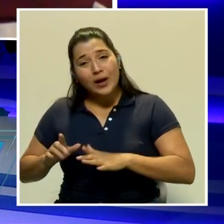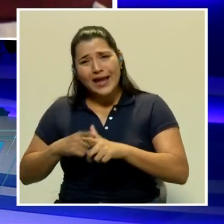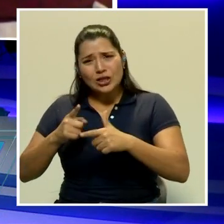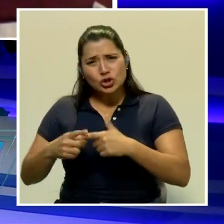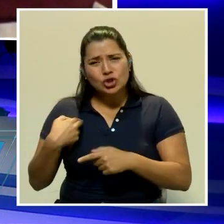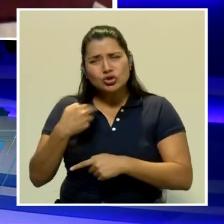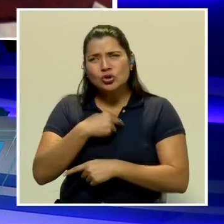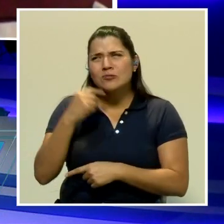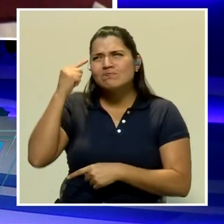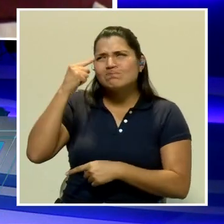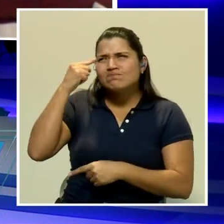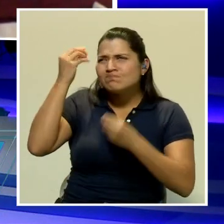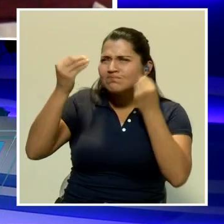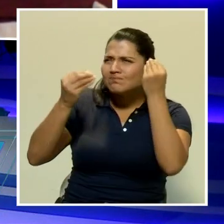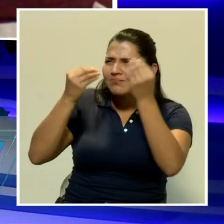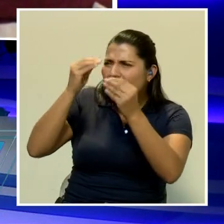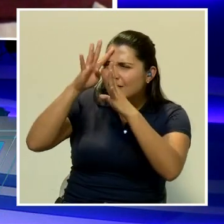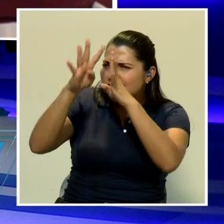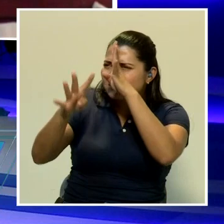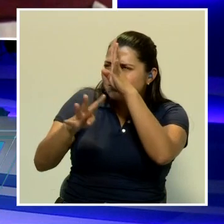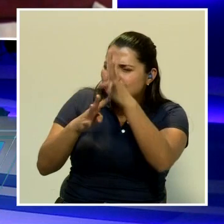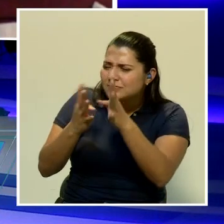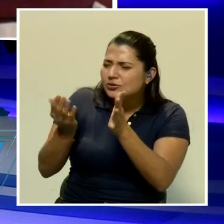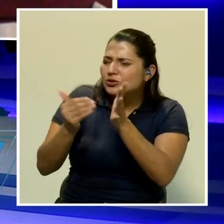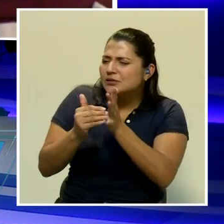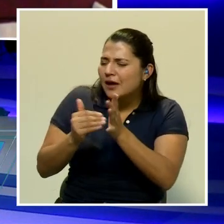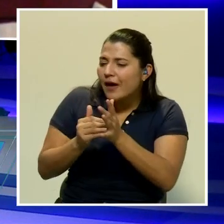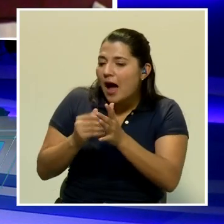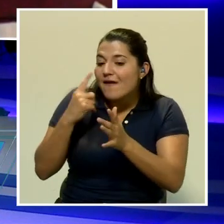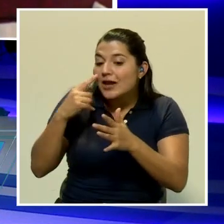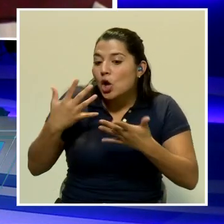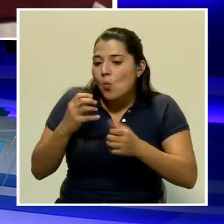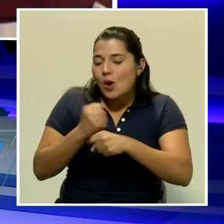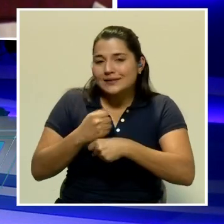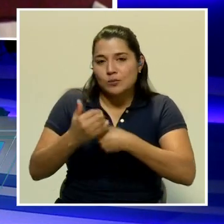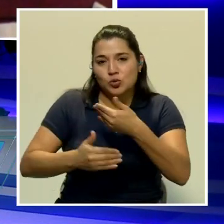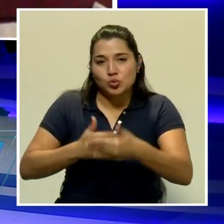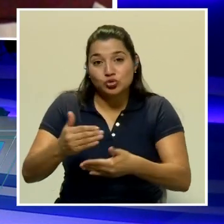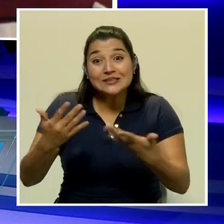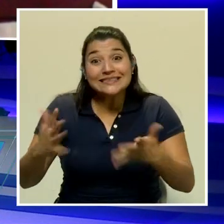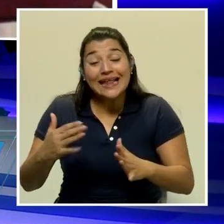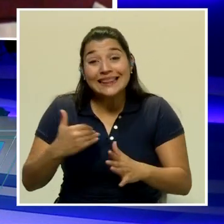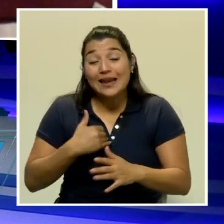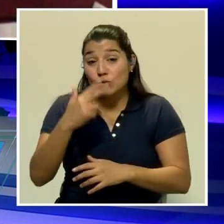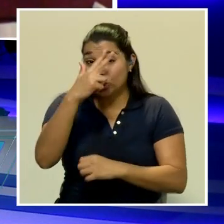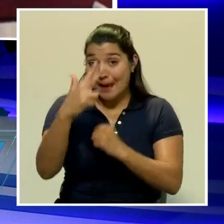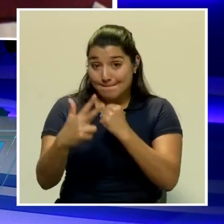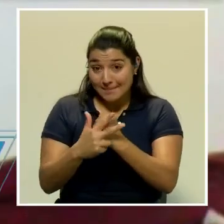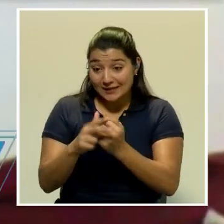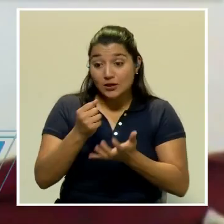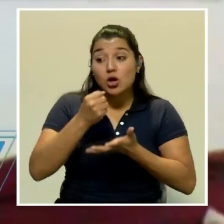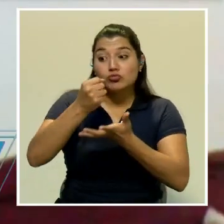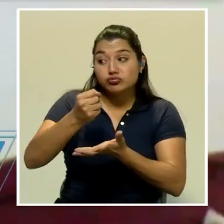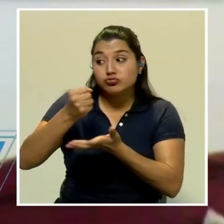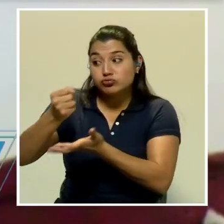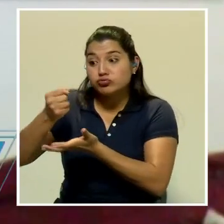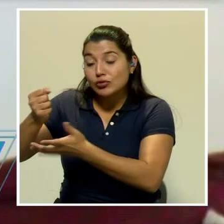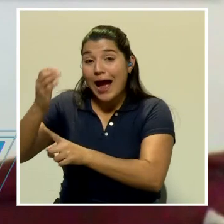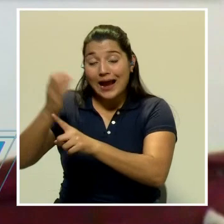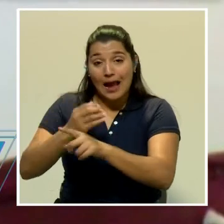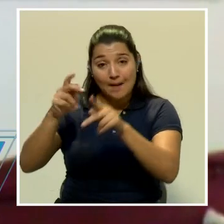y reinventarnos cómo hacíamos este proceso. Ya llevamos 3 protocolos mejorados cada uno, cada